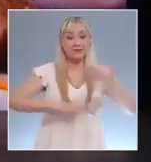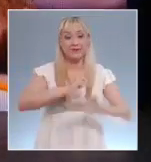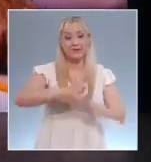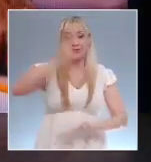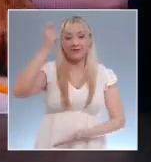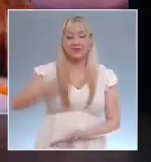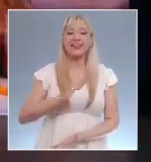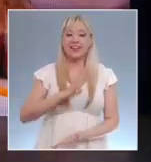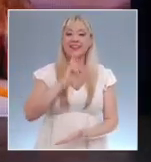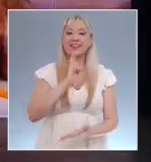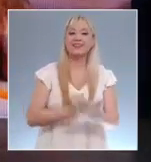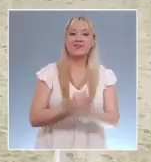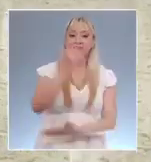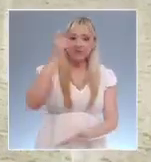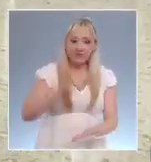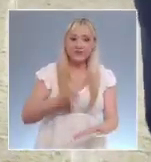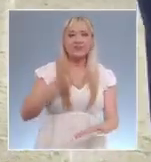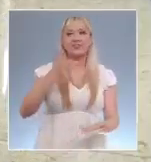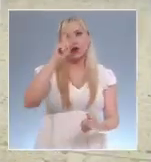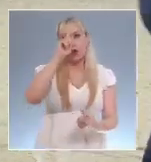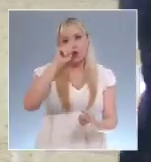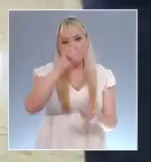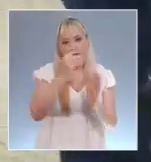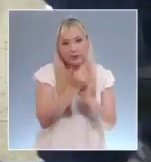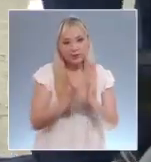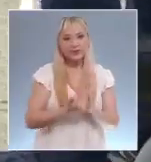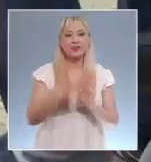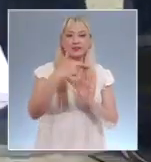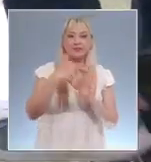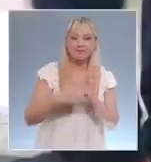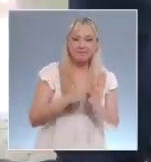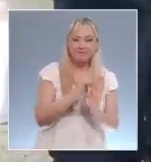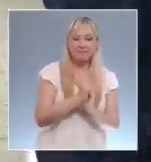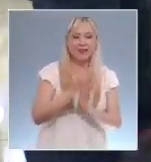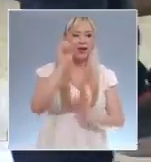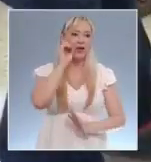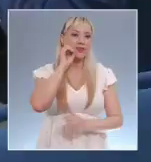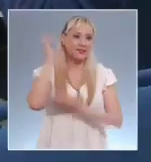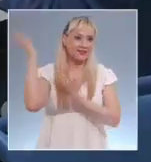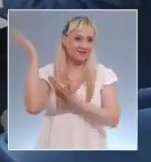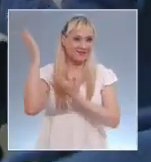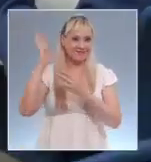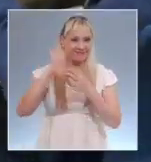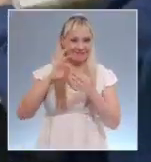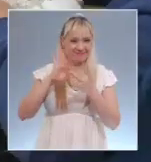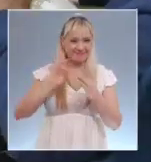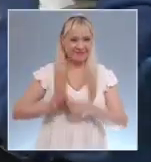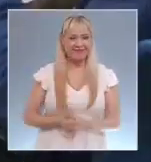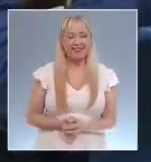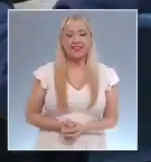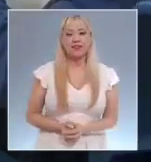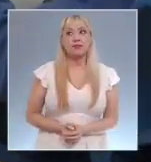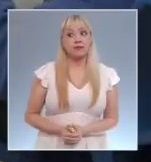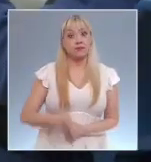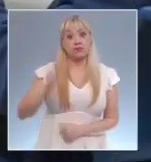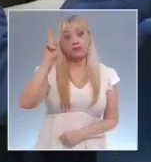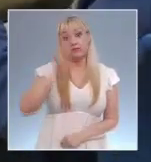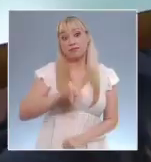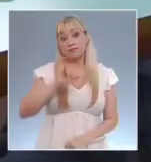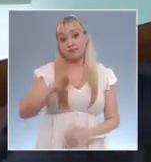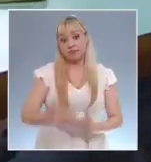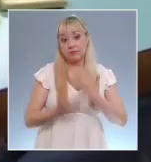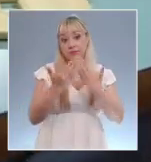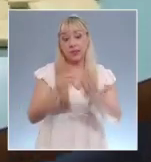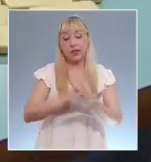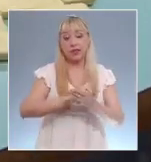González nos comenta. Como una herramienta práctica a favor de garantizar el acceso a la justicia de las